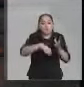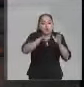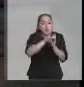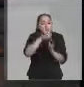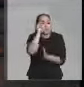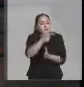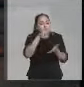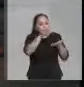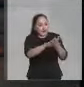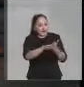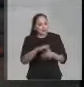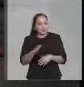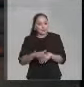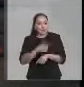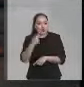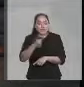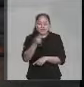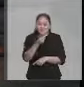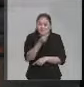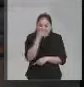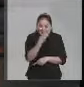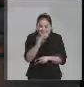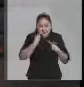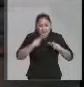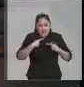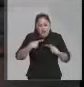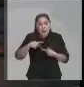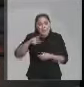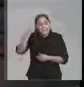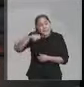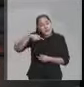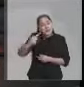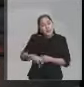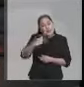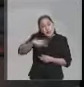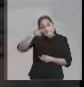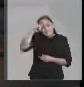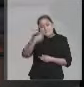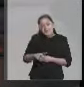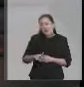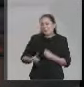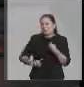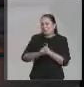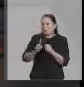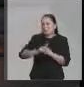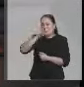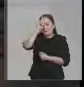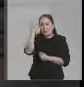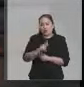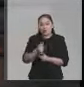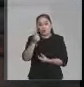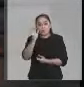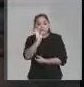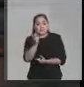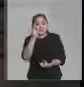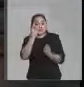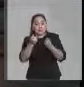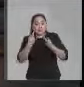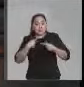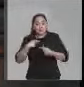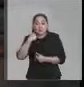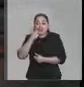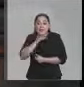cárcel, porque nos han hecho mucho daño al país y seguramente pues algunos estarán interesados de reclutar ahí ya sus